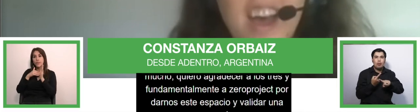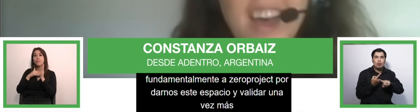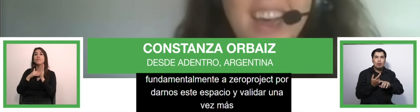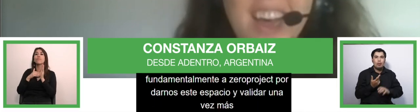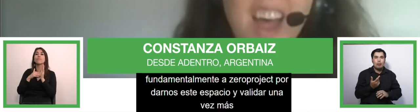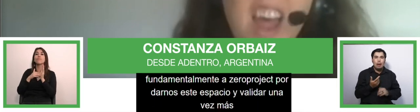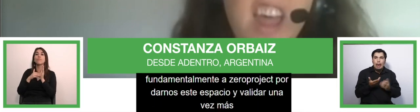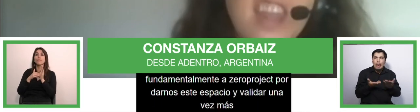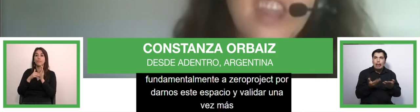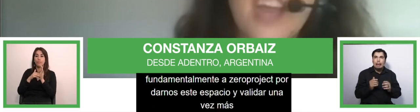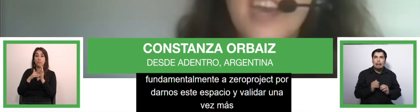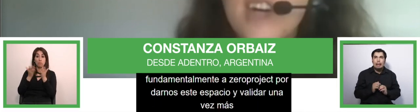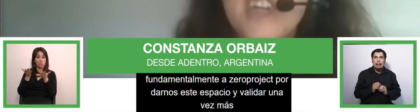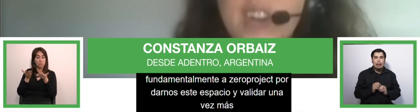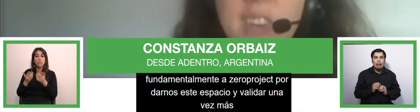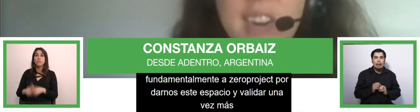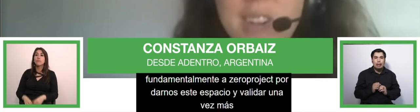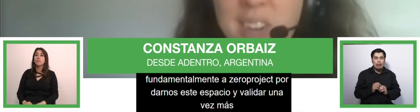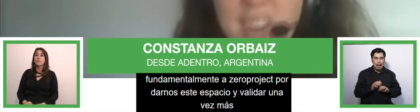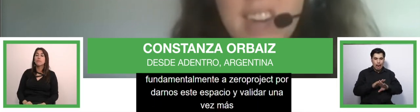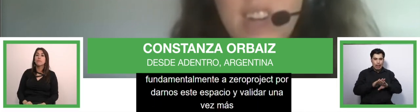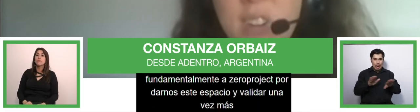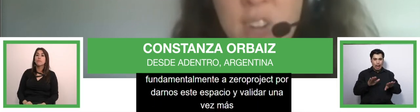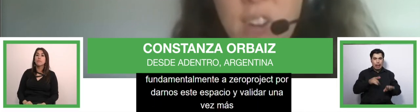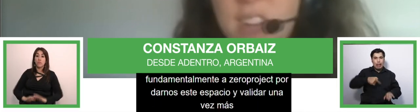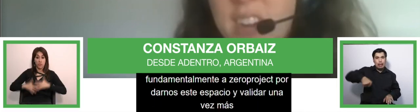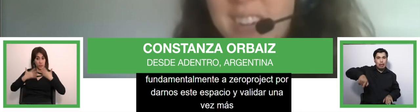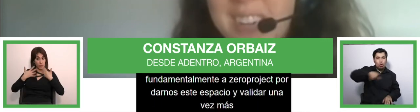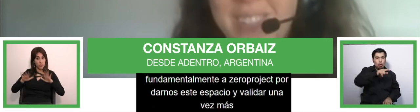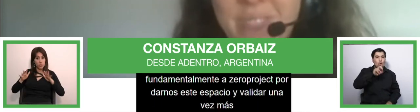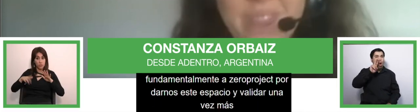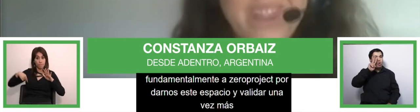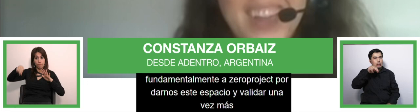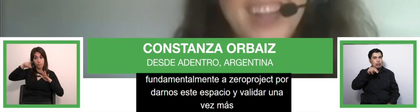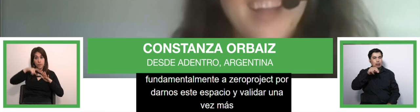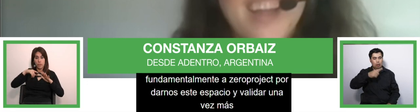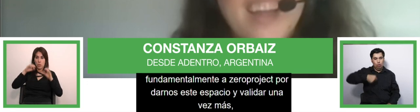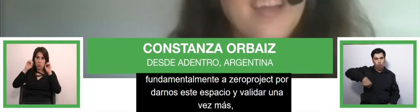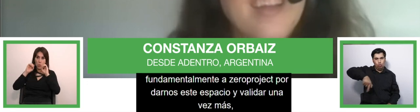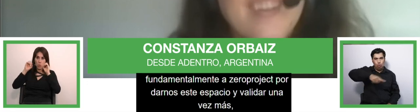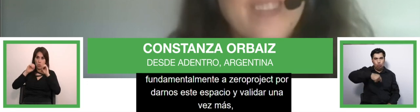nada de nosotros sin nosotros.